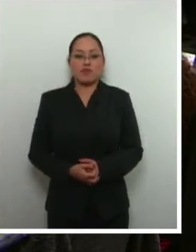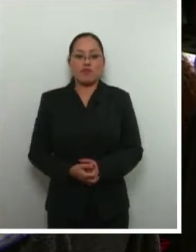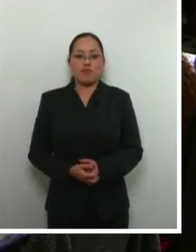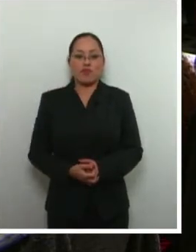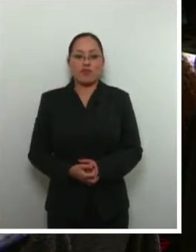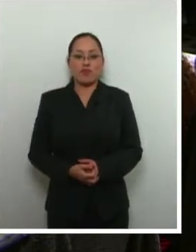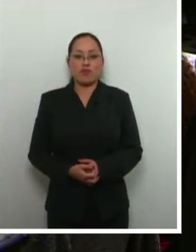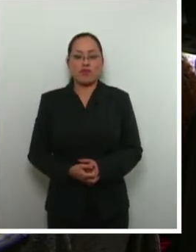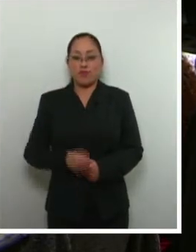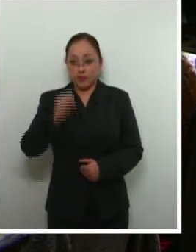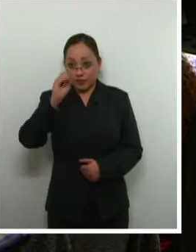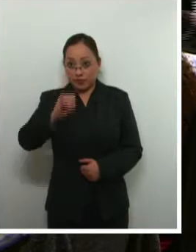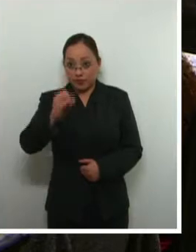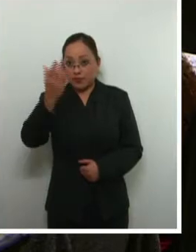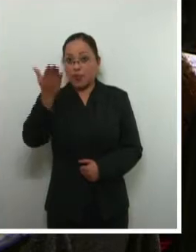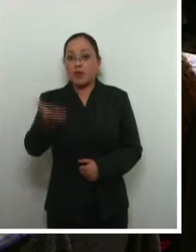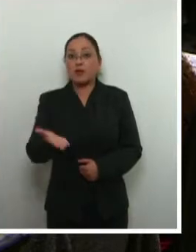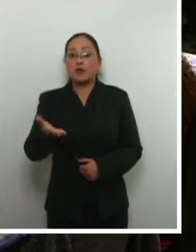¿Sí?